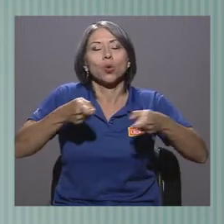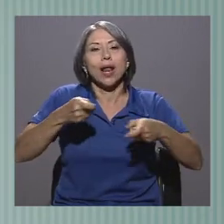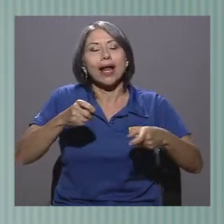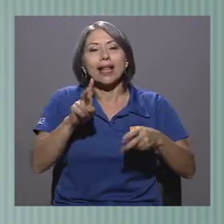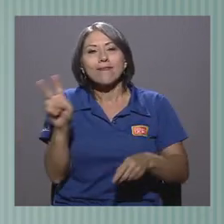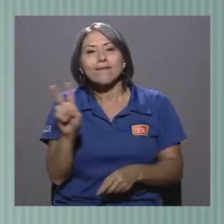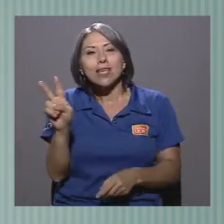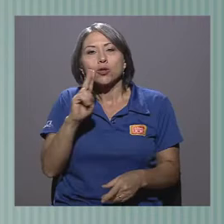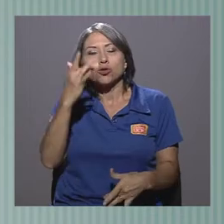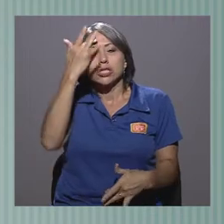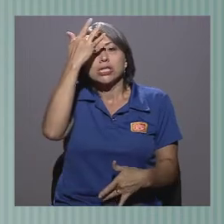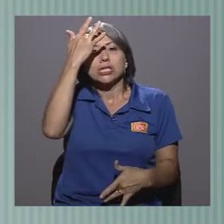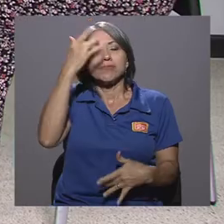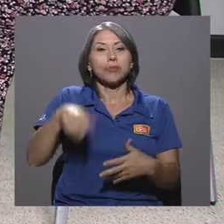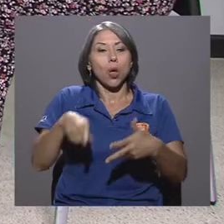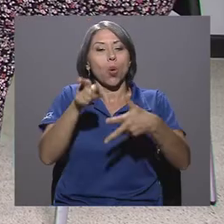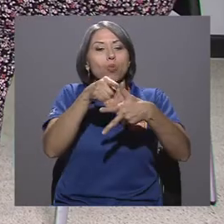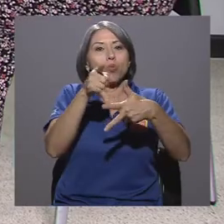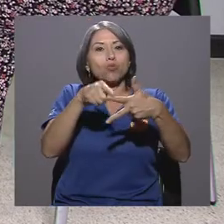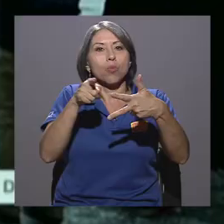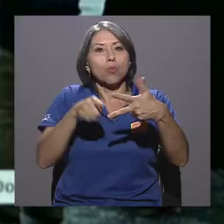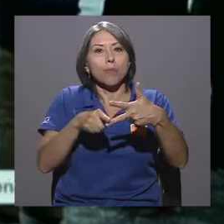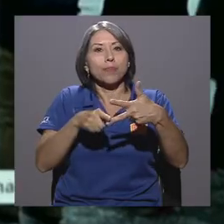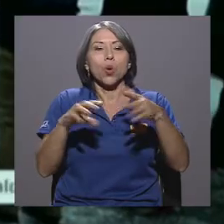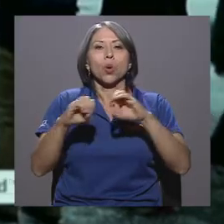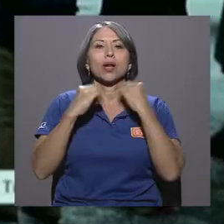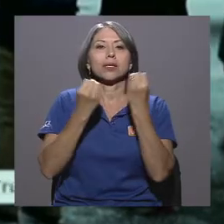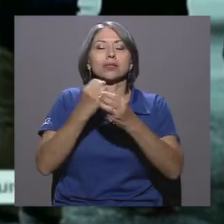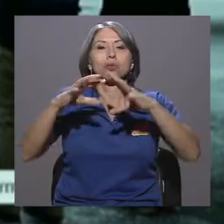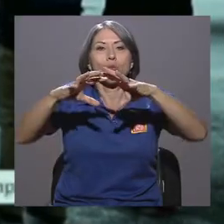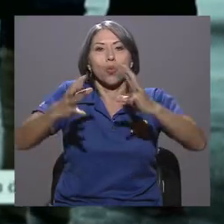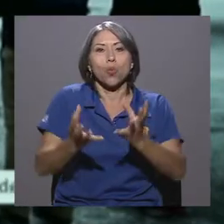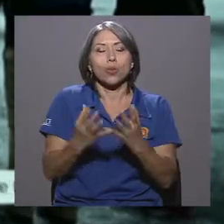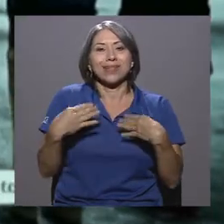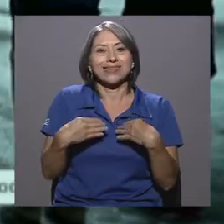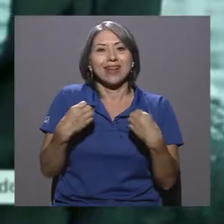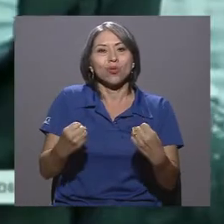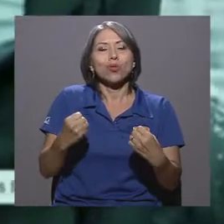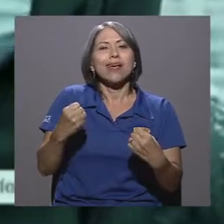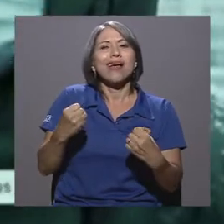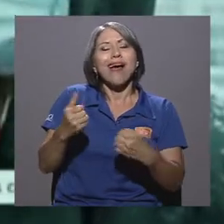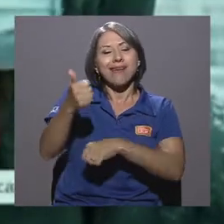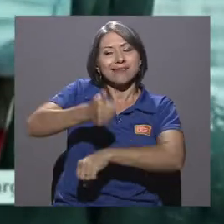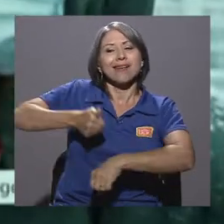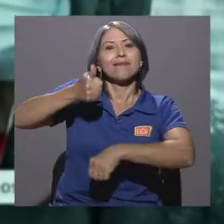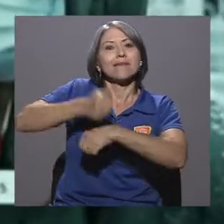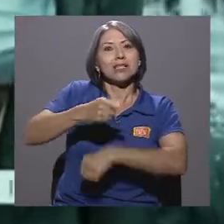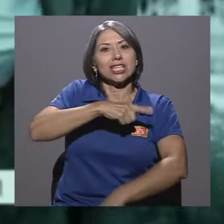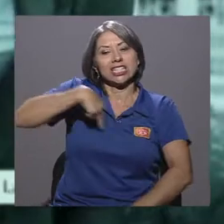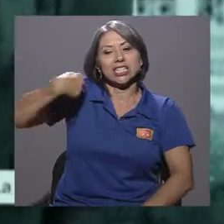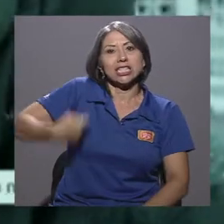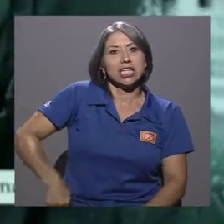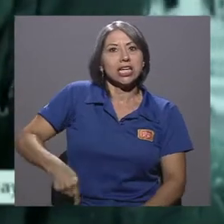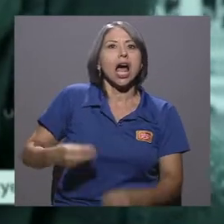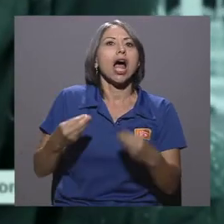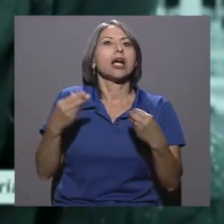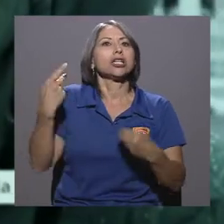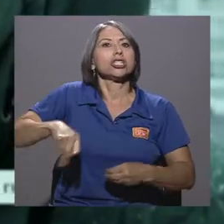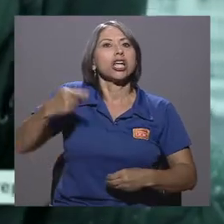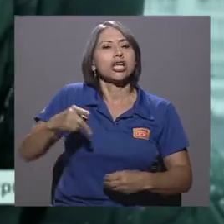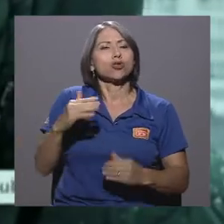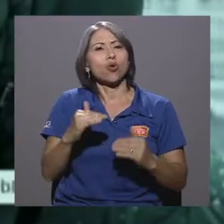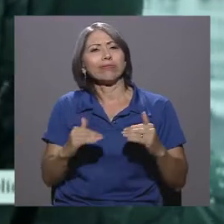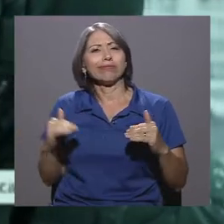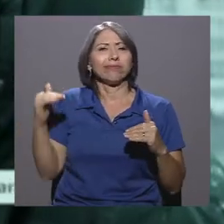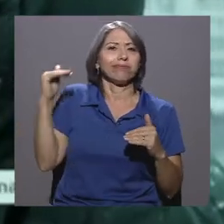virus. En base a esos tres parámetros, la OMS ha determinado que China estaría en un alto riesgo